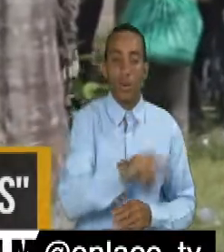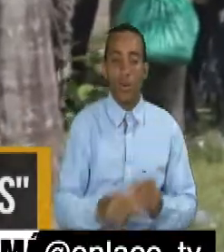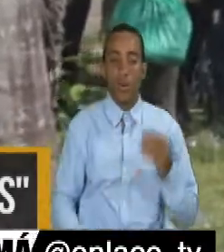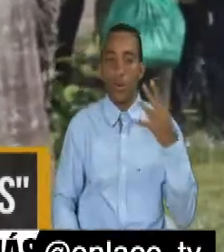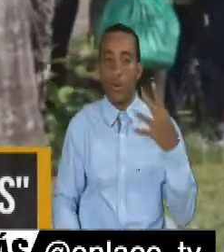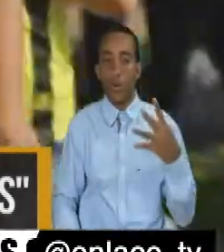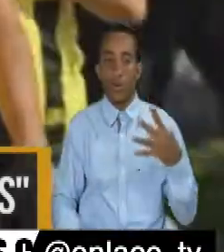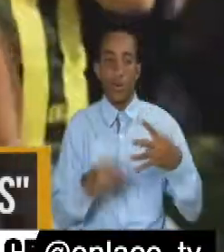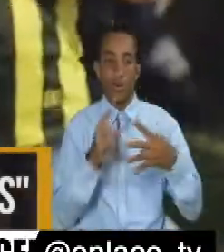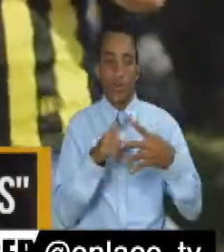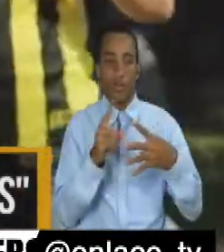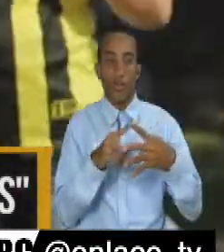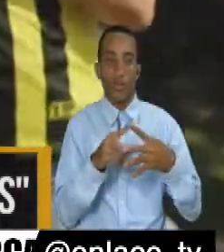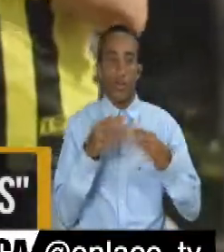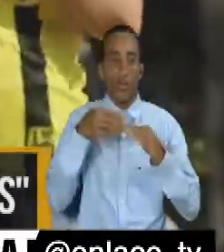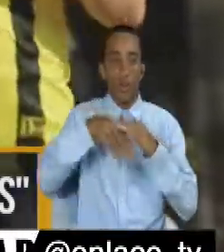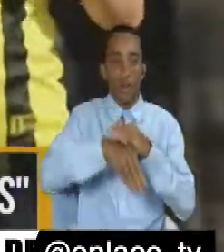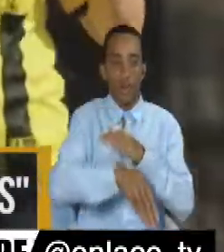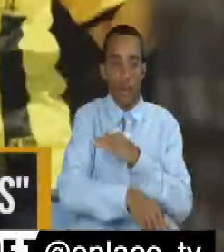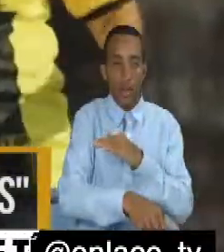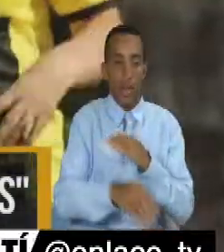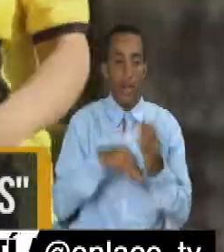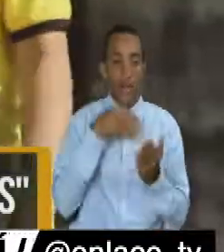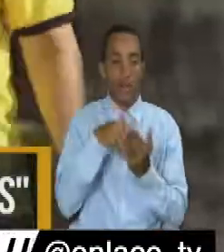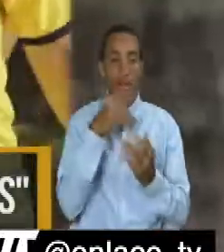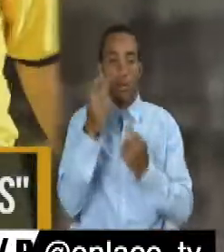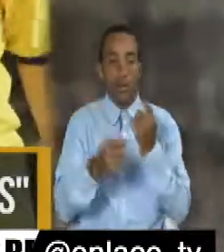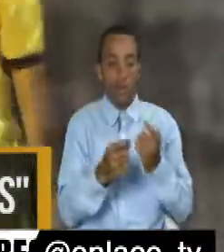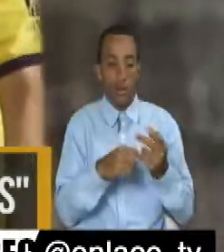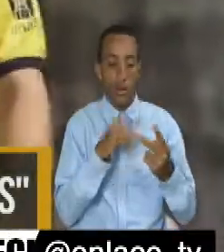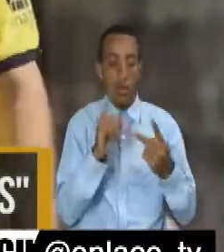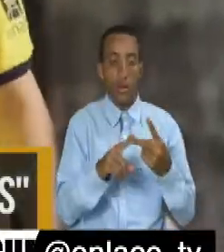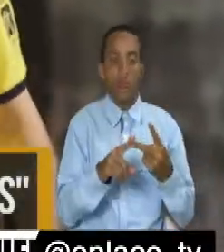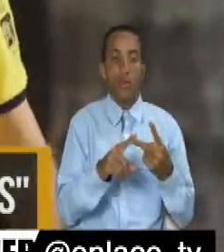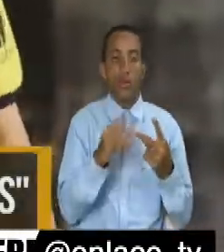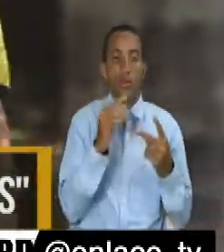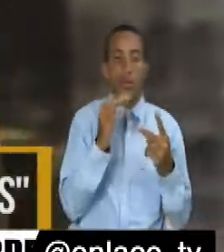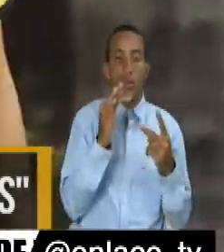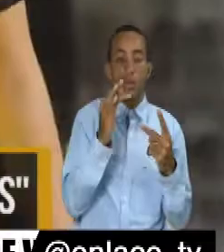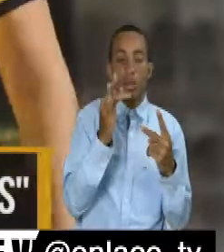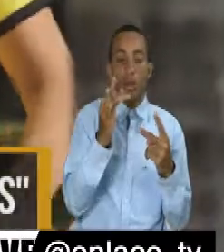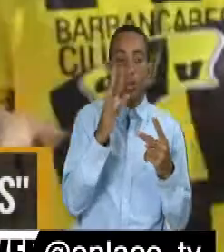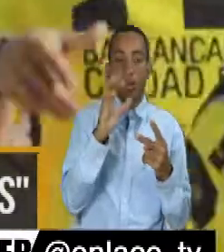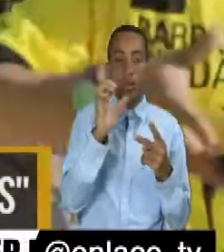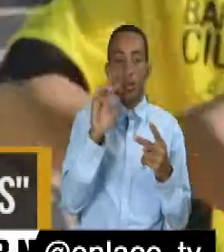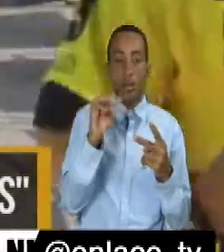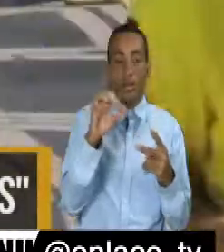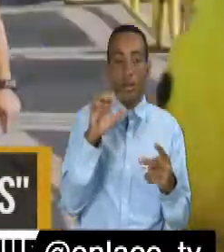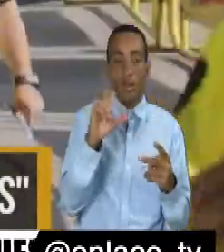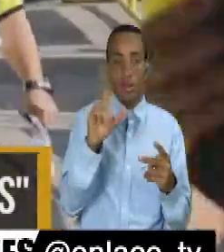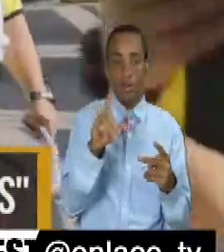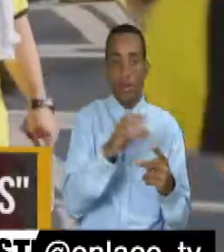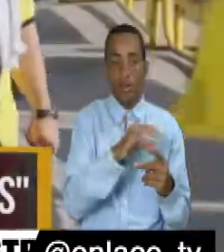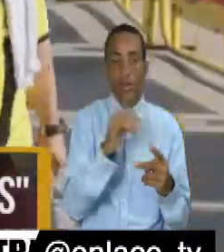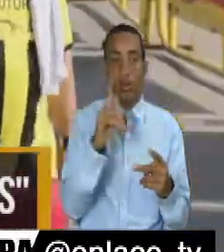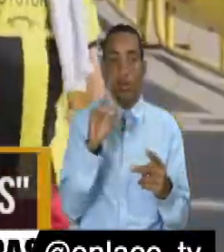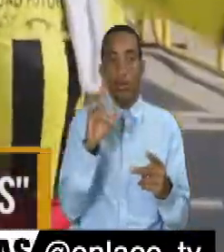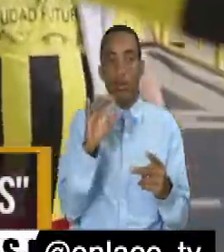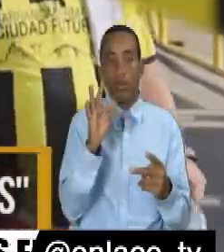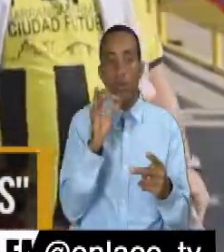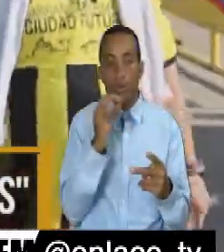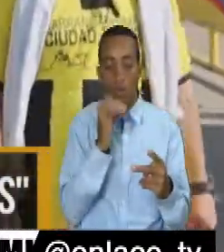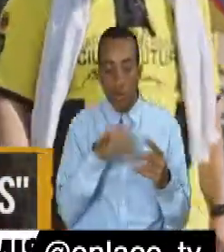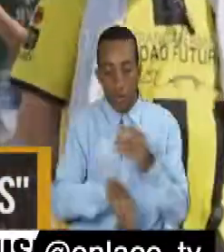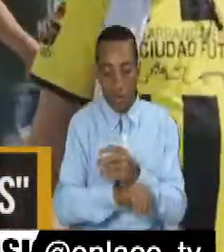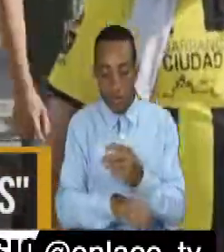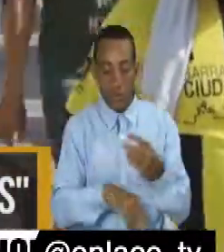son en el sótano del Centro Comercial San Silvestre, el Templo de Fútbol y el Centro Popular Comercial. Sin embargo, las oficinas del equipo también